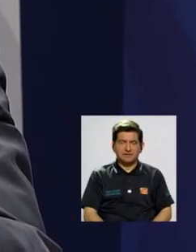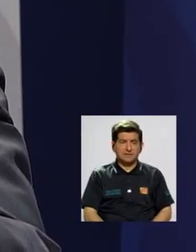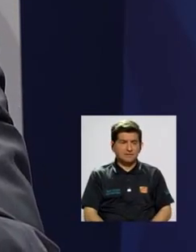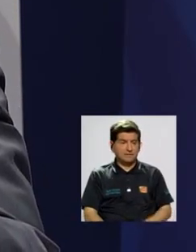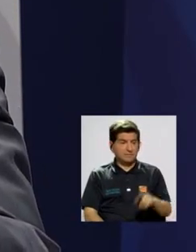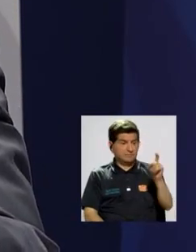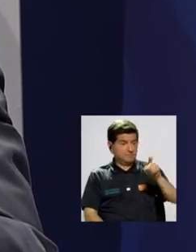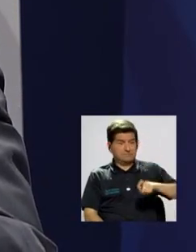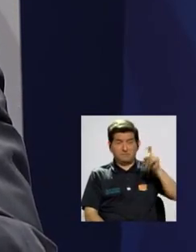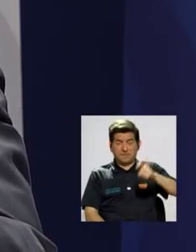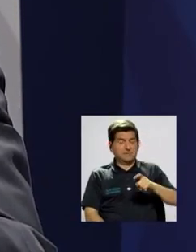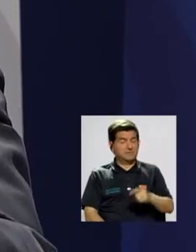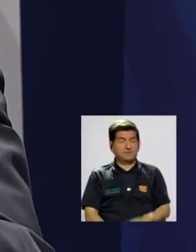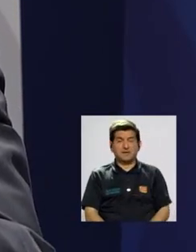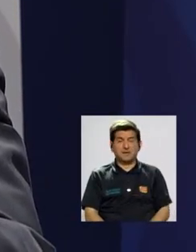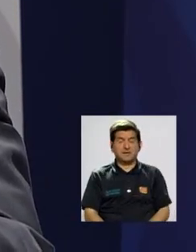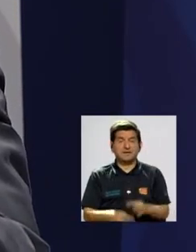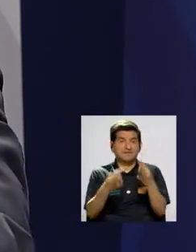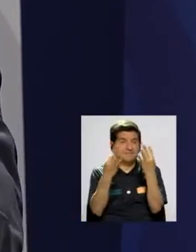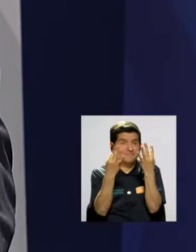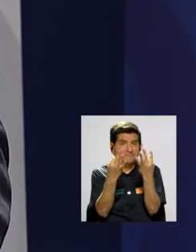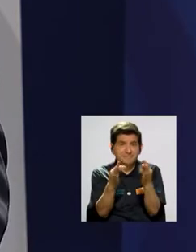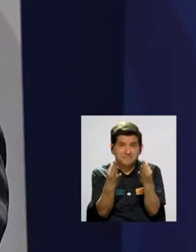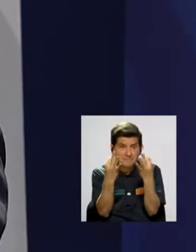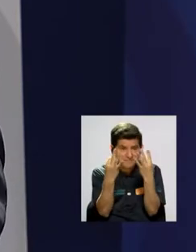necesitamos efectivamente ir a